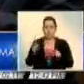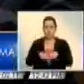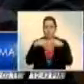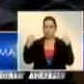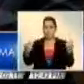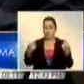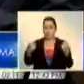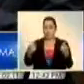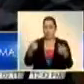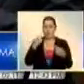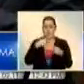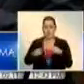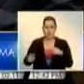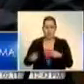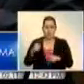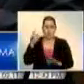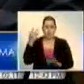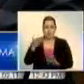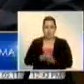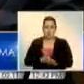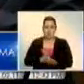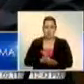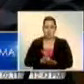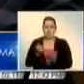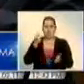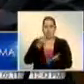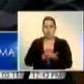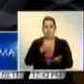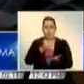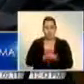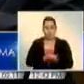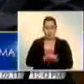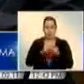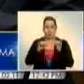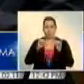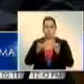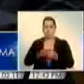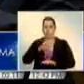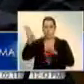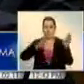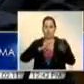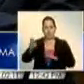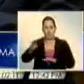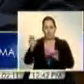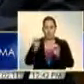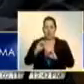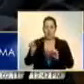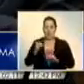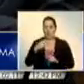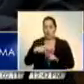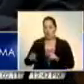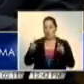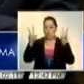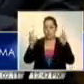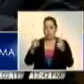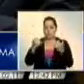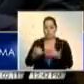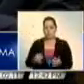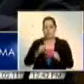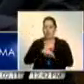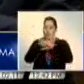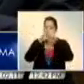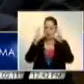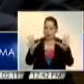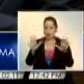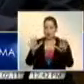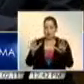en prensa sobre lo que es el costo o el financiamiento de estos viajes. Además de lo que es ese tema, que ya fue aclarado por ella,